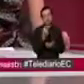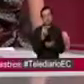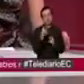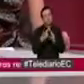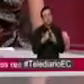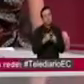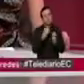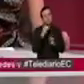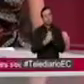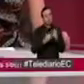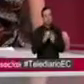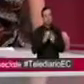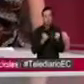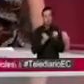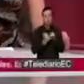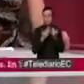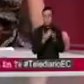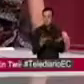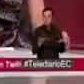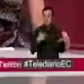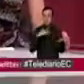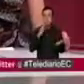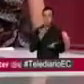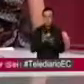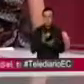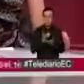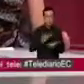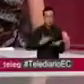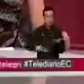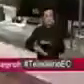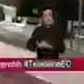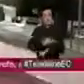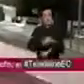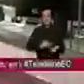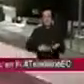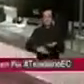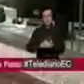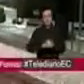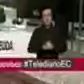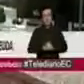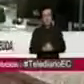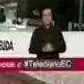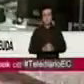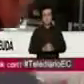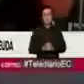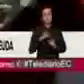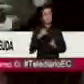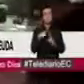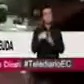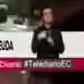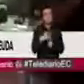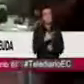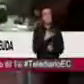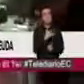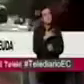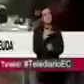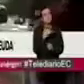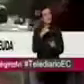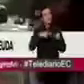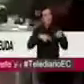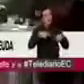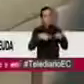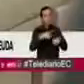créditos internacionales que, a su vez, puedan dinamizar la economía del país. Con optimismo se recibe en el sector